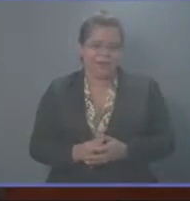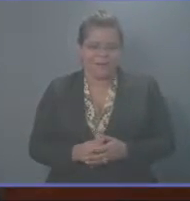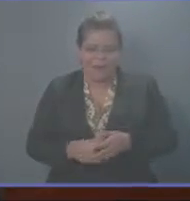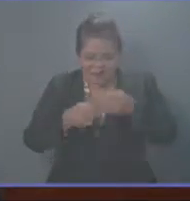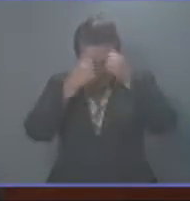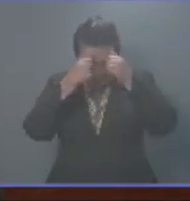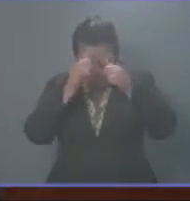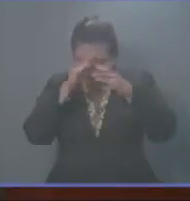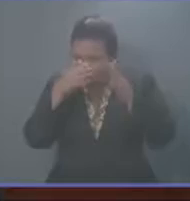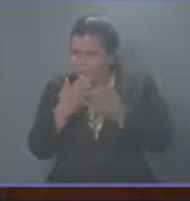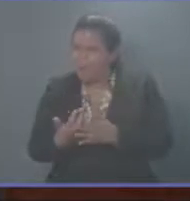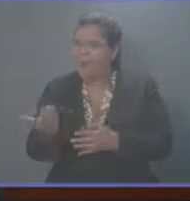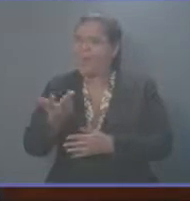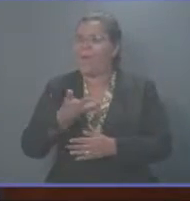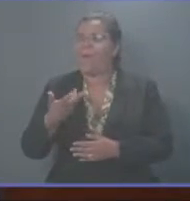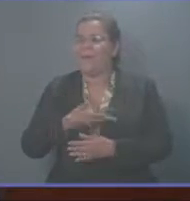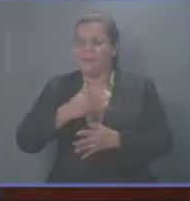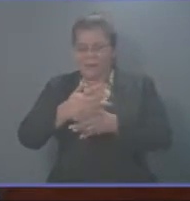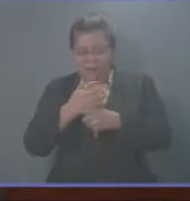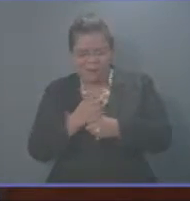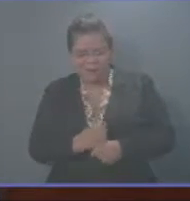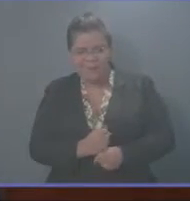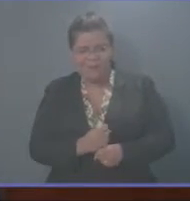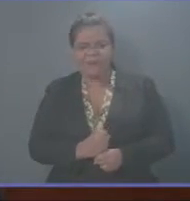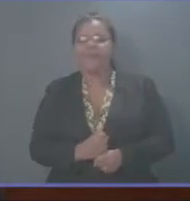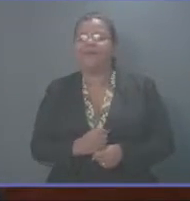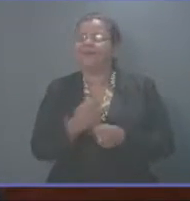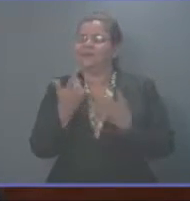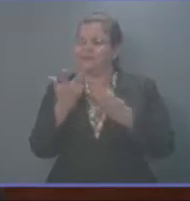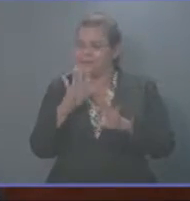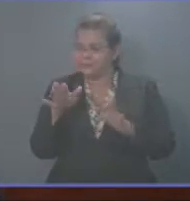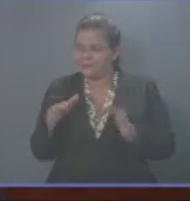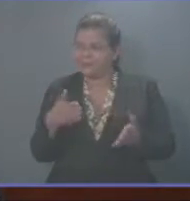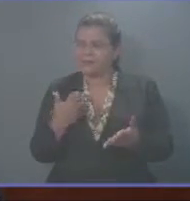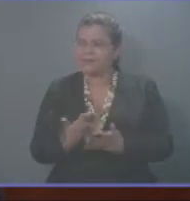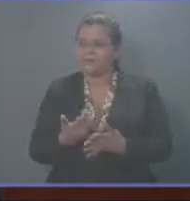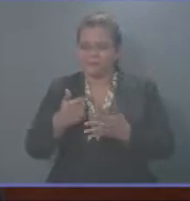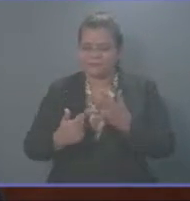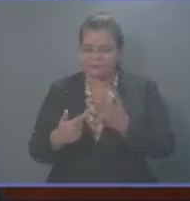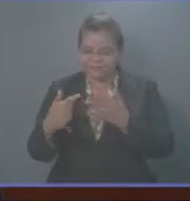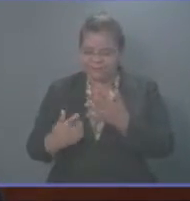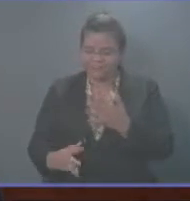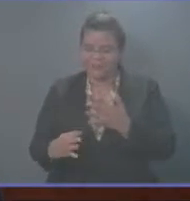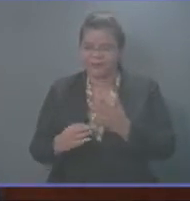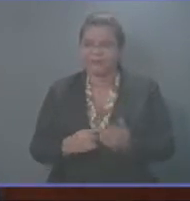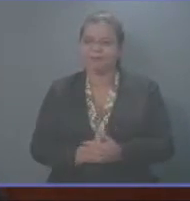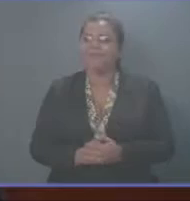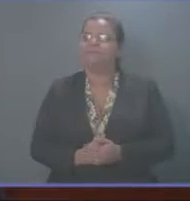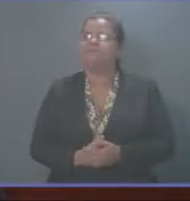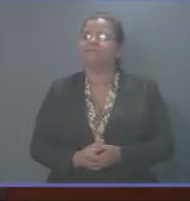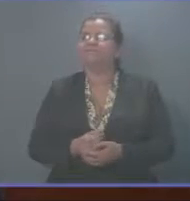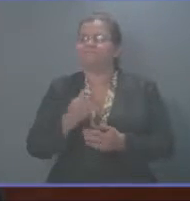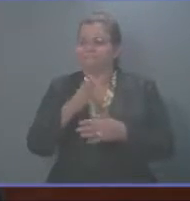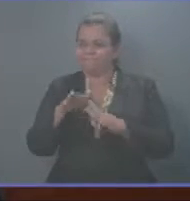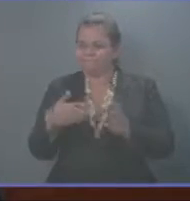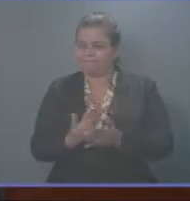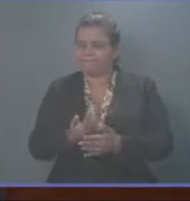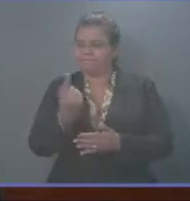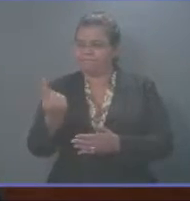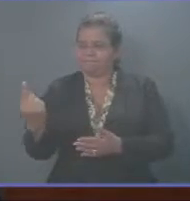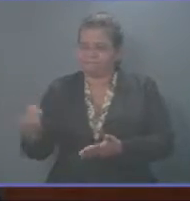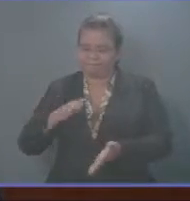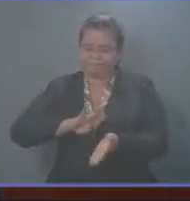Contribución Especial para la Seguridad Ciudadana y Convivencia y de la Ley de Contribución Especial a los Grandes